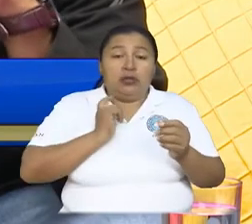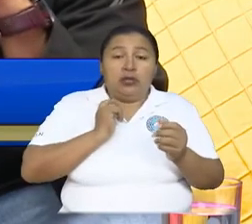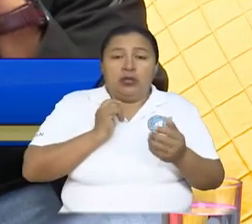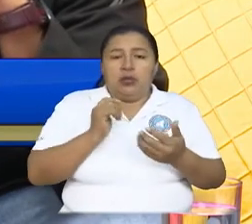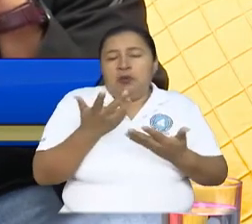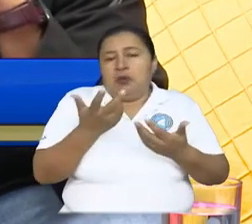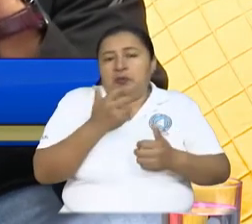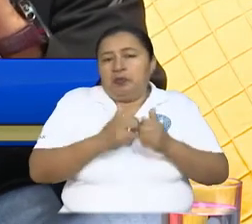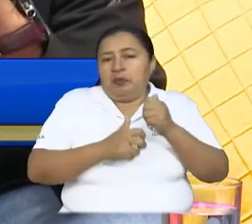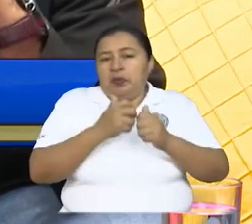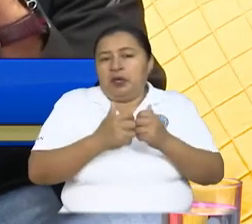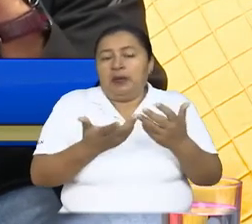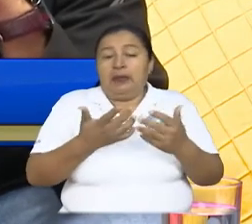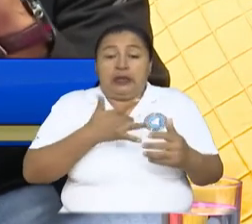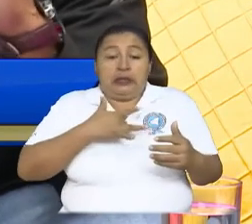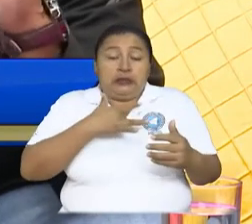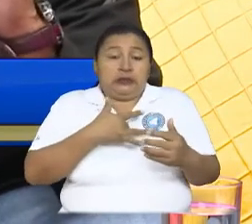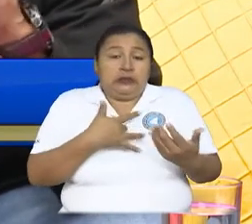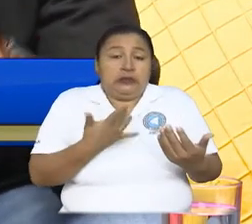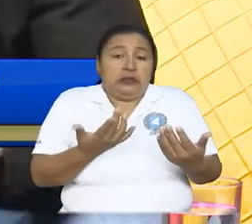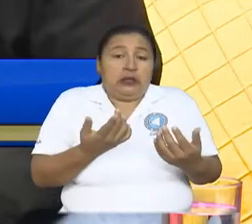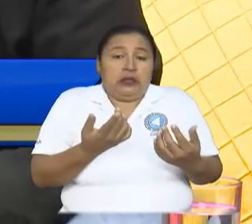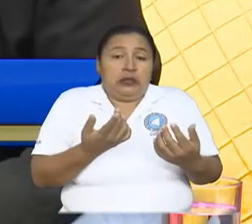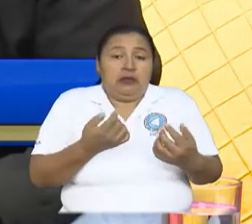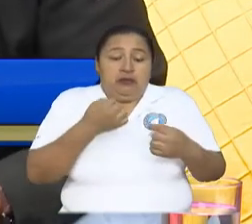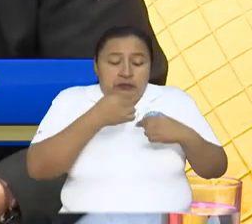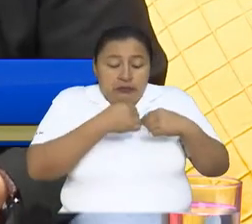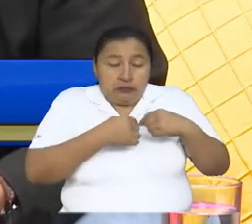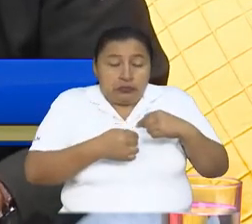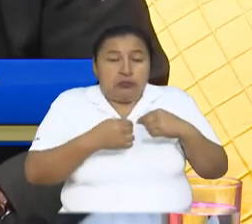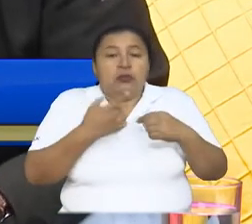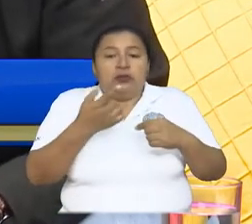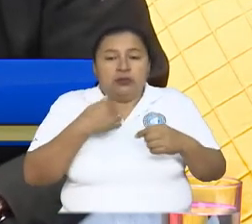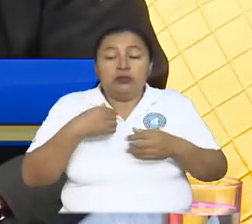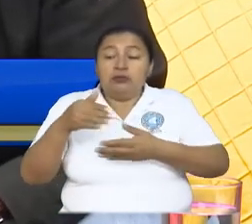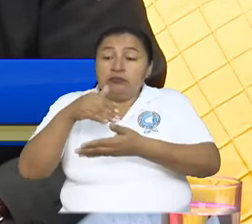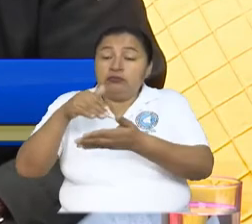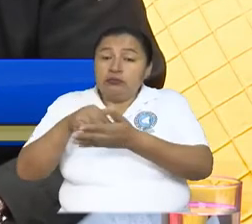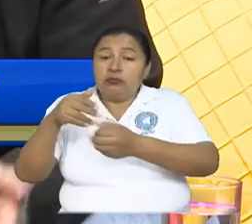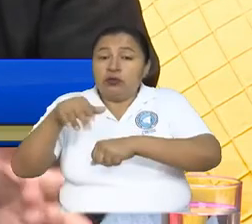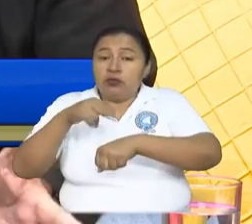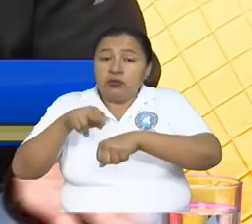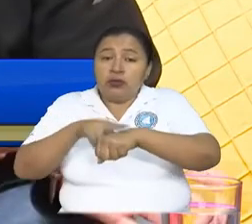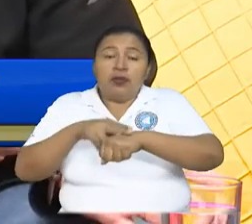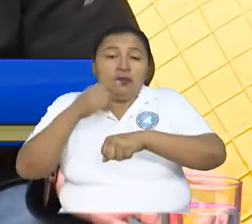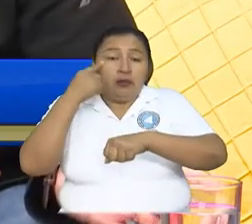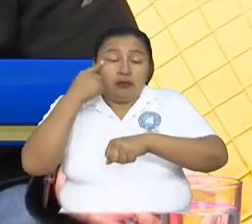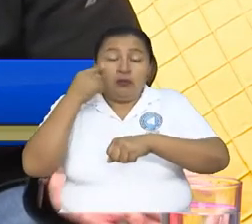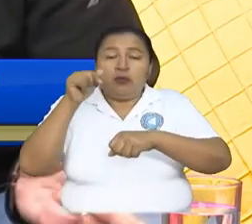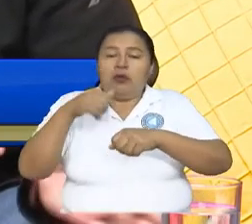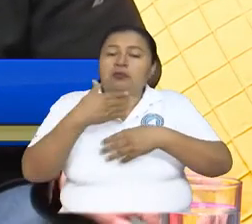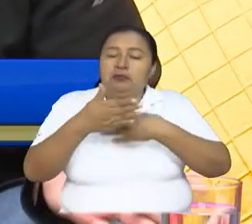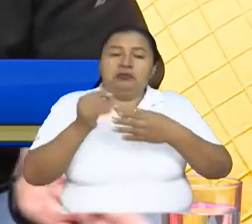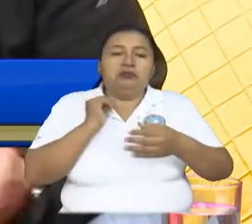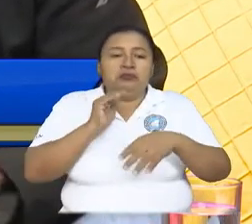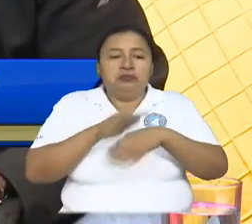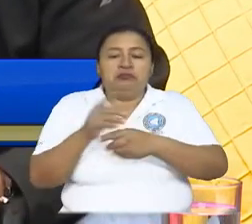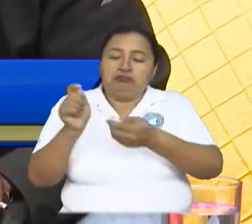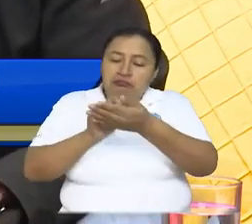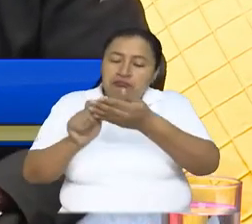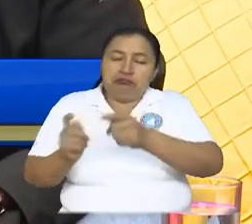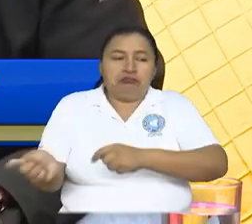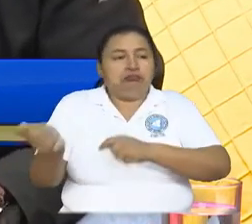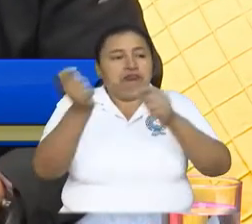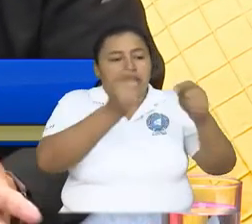situación que amerite pues se revisa con el centro nacional de oftalmología hacer la referencia y